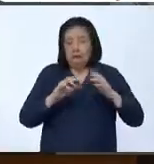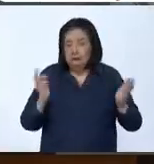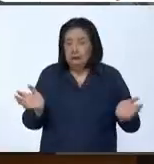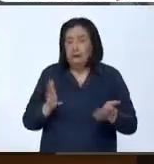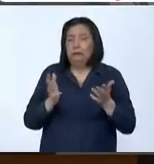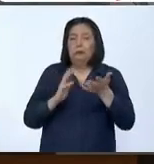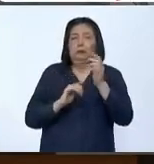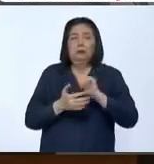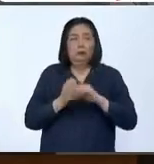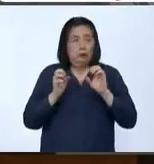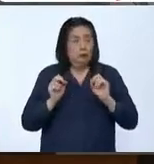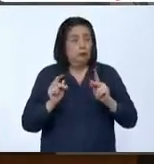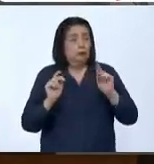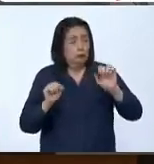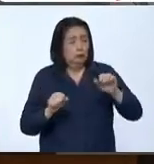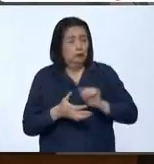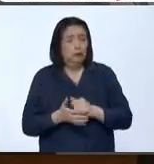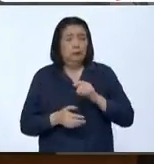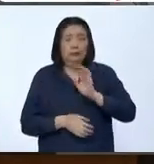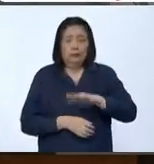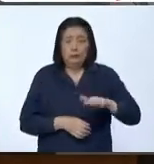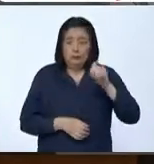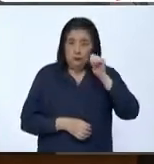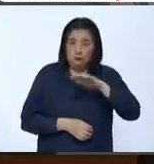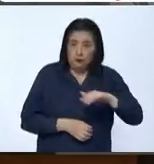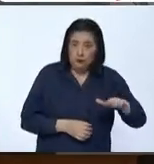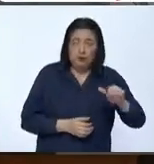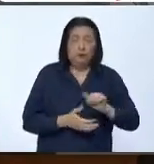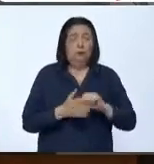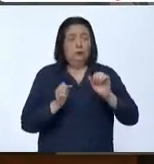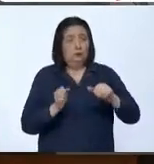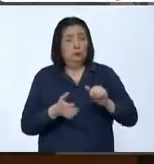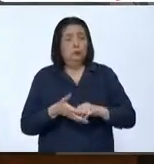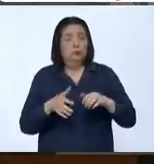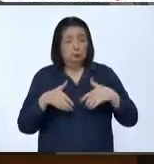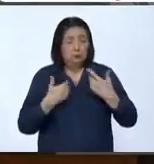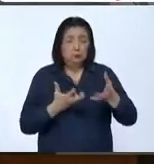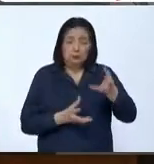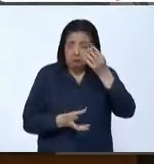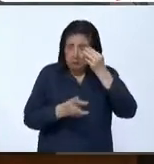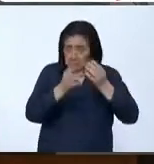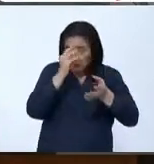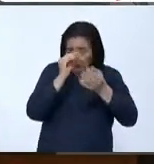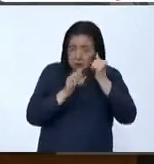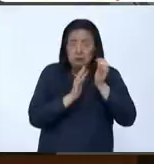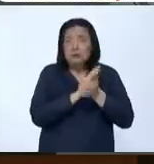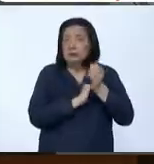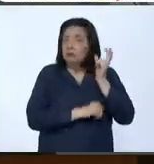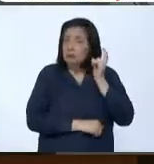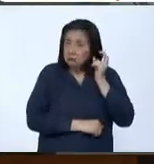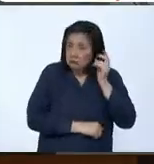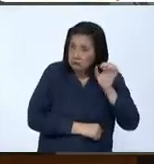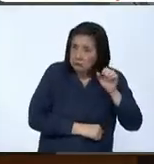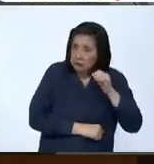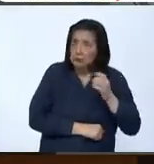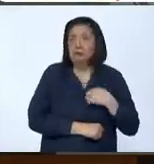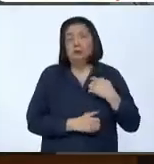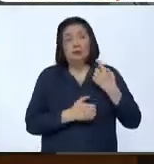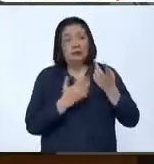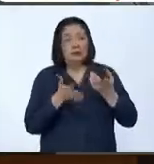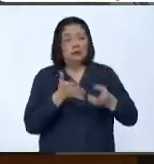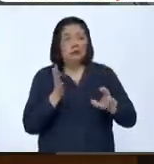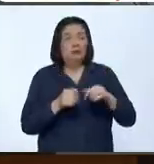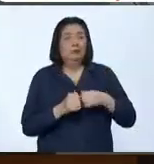promoverá oportunidades para que las niñas y niños desarrollen la habilidad de escucha Y se familiaricen